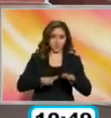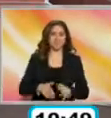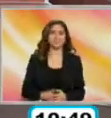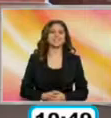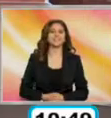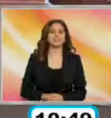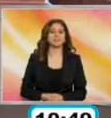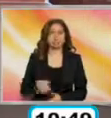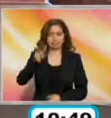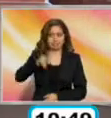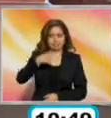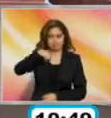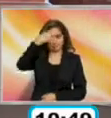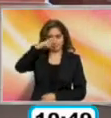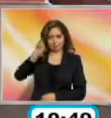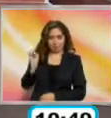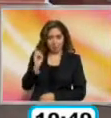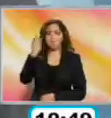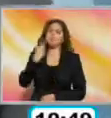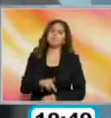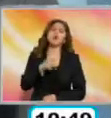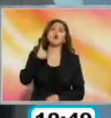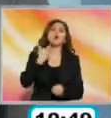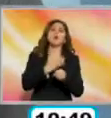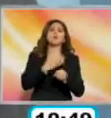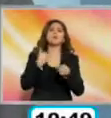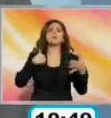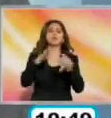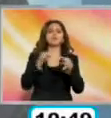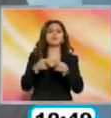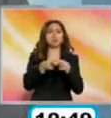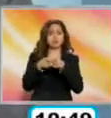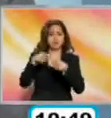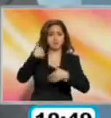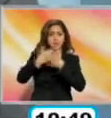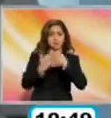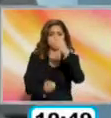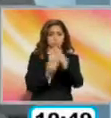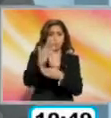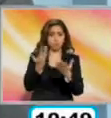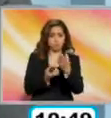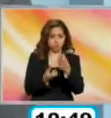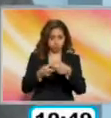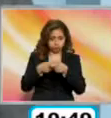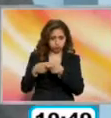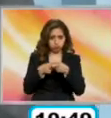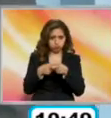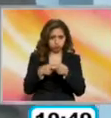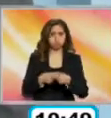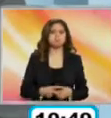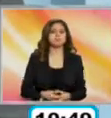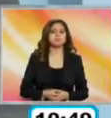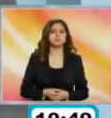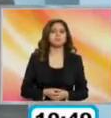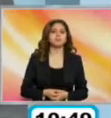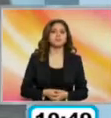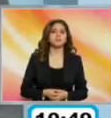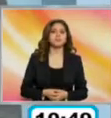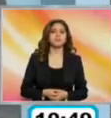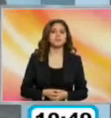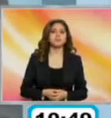Bueno, no le sé mucho, pero bueno, platicando de este material discográfico y del próximo que viene, bueno, es la